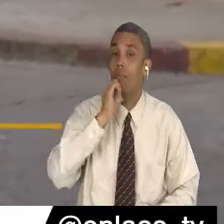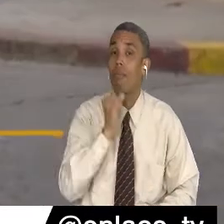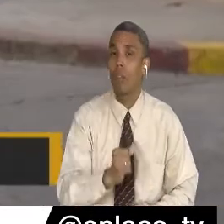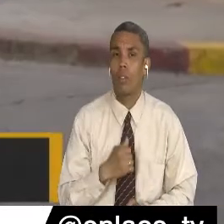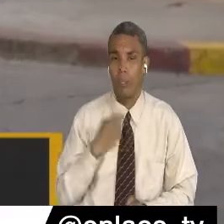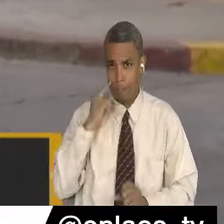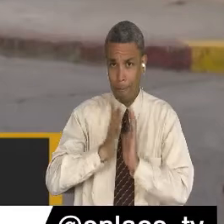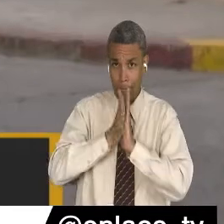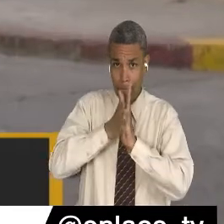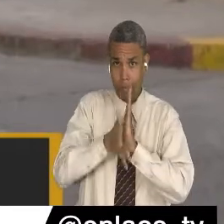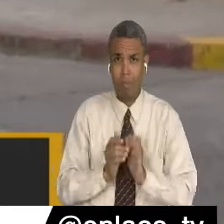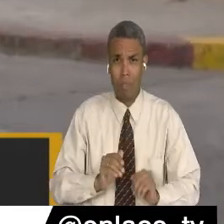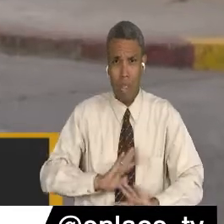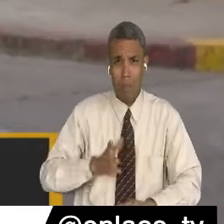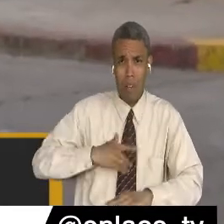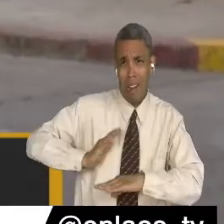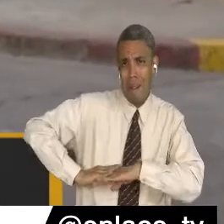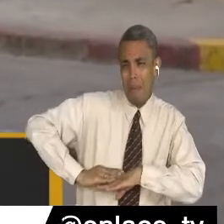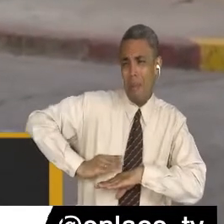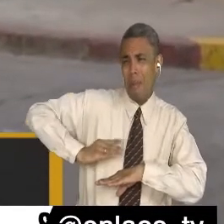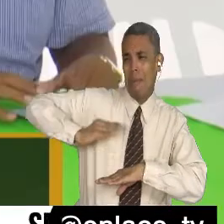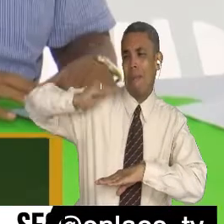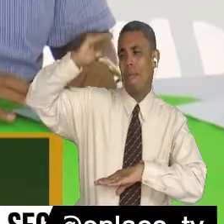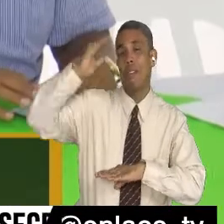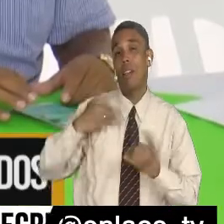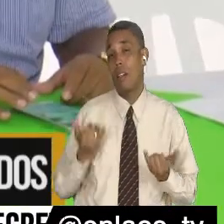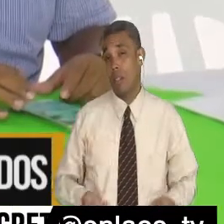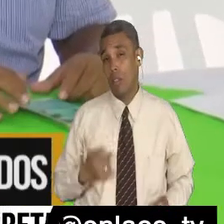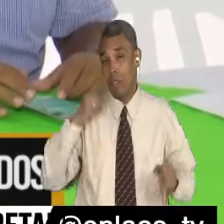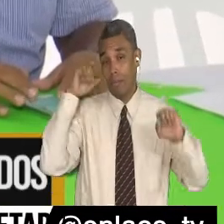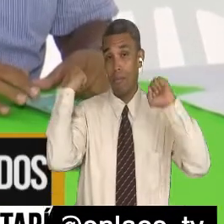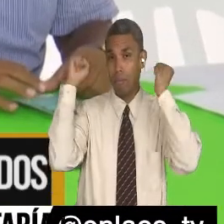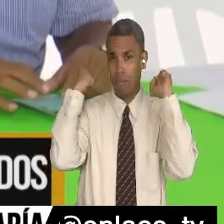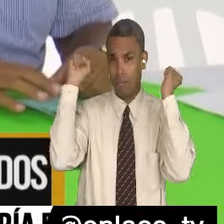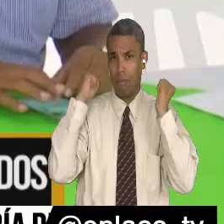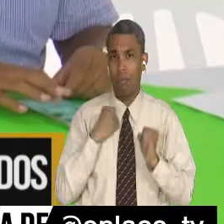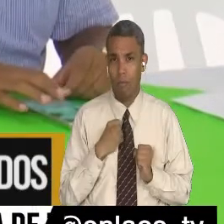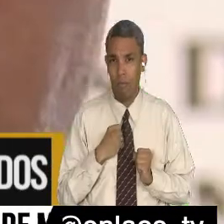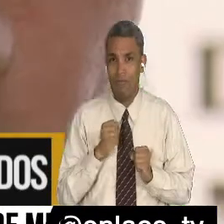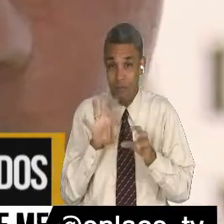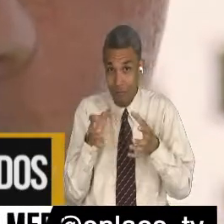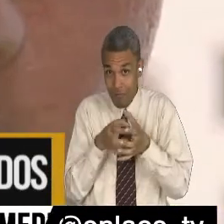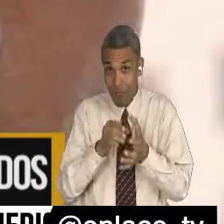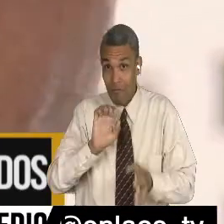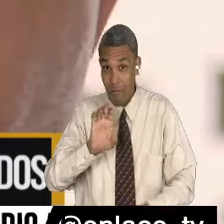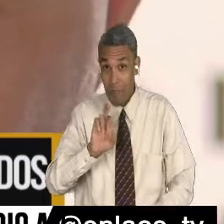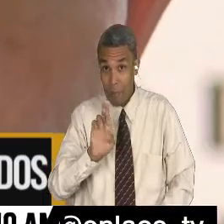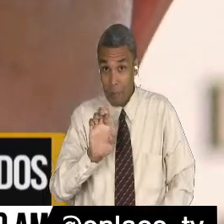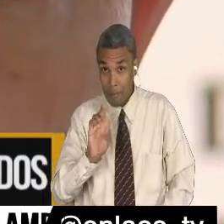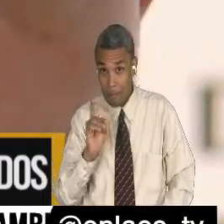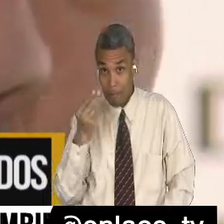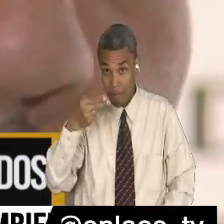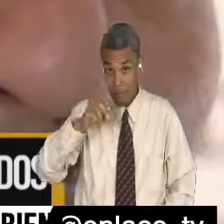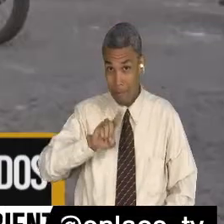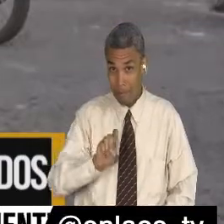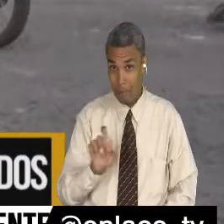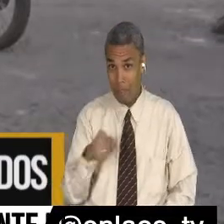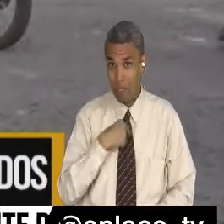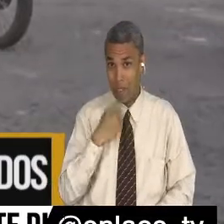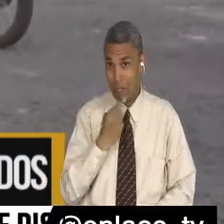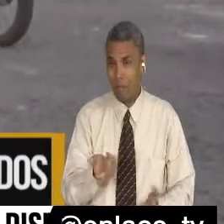Los altos índices de inseguridad y robos a mano armada llevó a la Corporación Regional para la Defensa de los Derechos Humanos, Credos, a pedir inmediatez